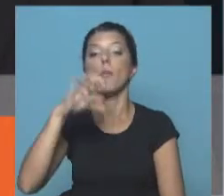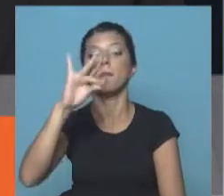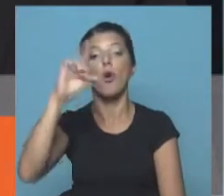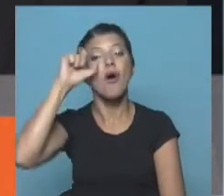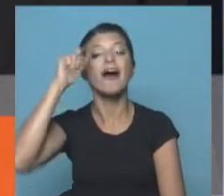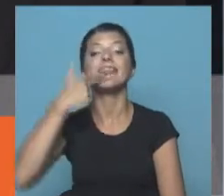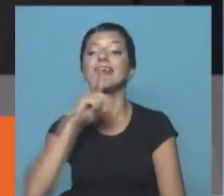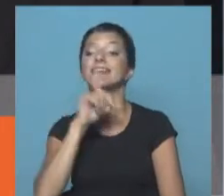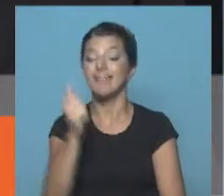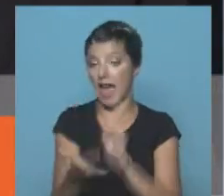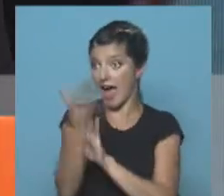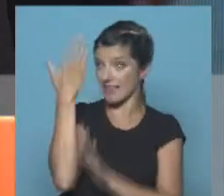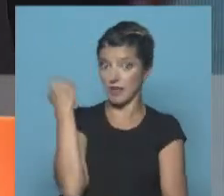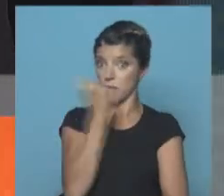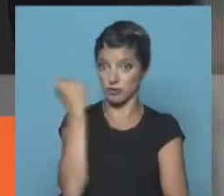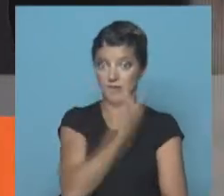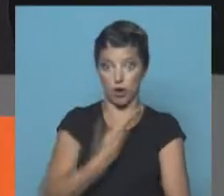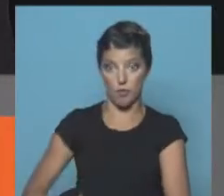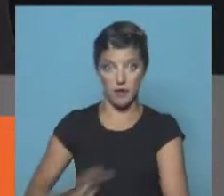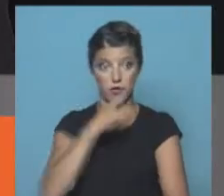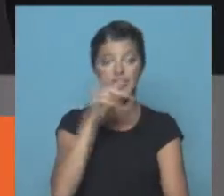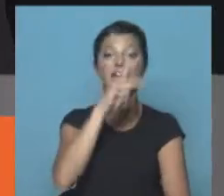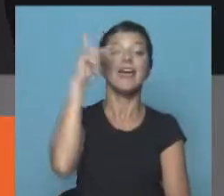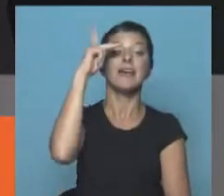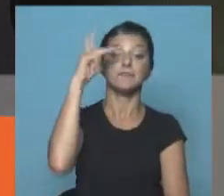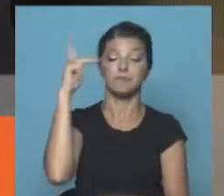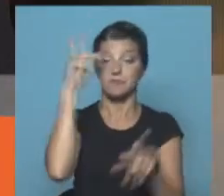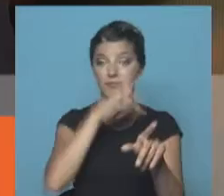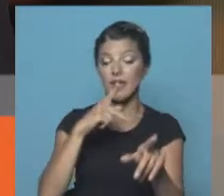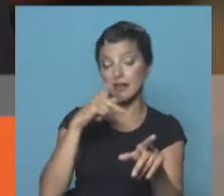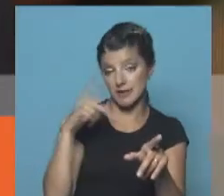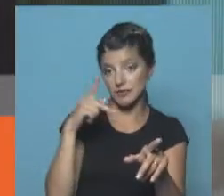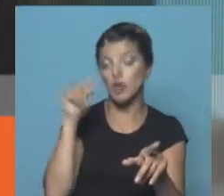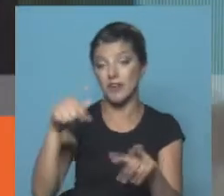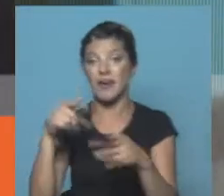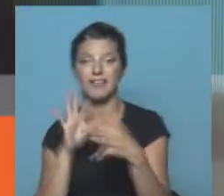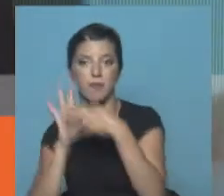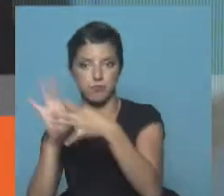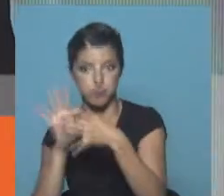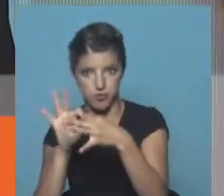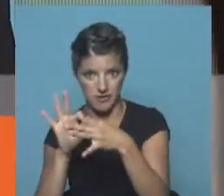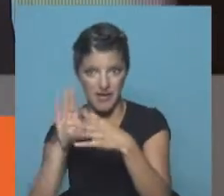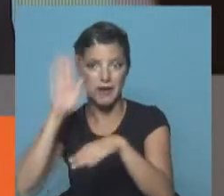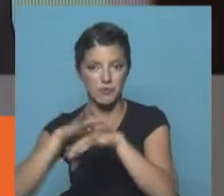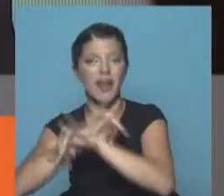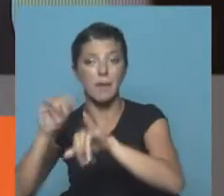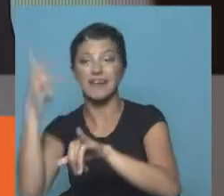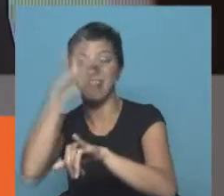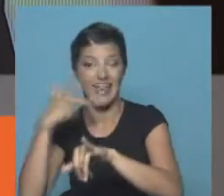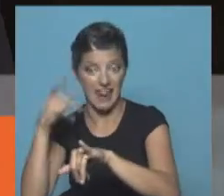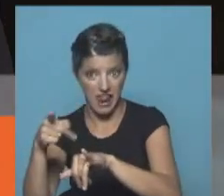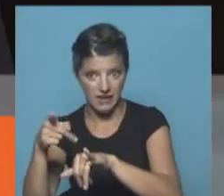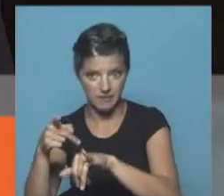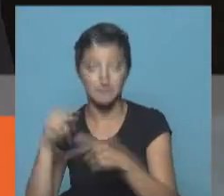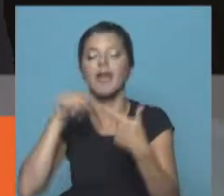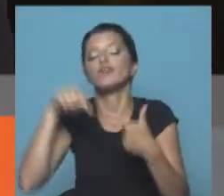hombre fuerte en el gobierno de Bill Clinton y era el jefe de campaña de Hillary Clinton. Esto es lo que se demuestra hoy, lo que se comprueba hoy. Pero